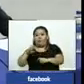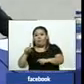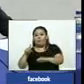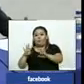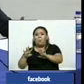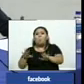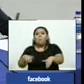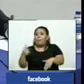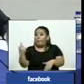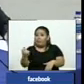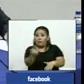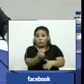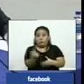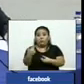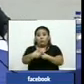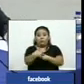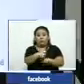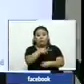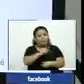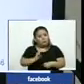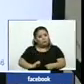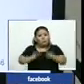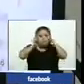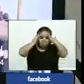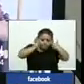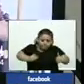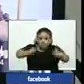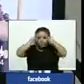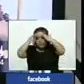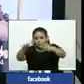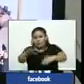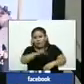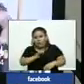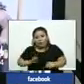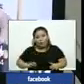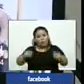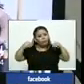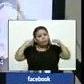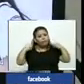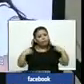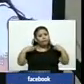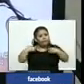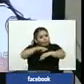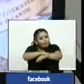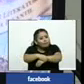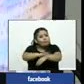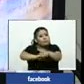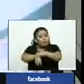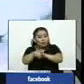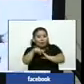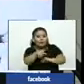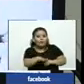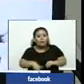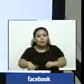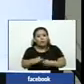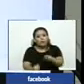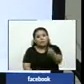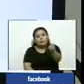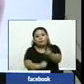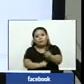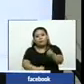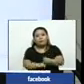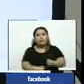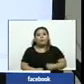más salvadoreños tengan acceso a la atención médica y terapias en las instalaciones de la Fundación Pro